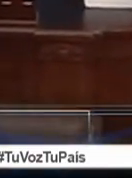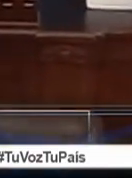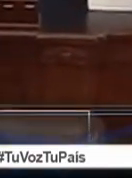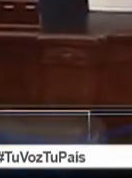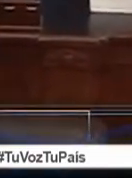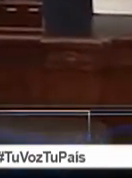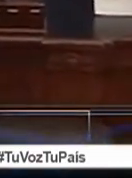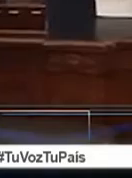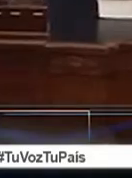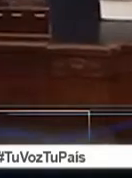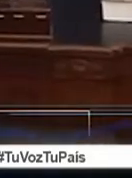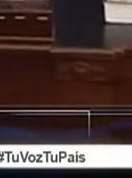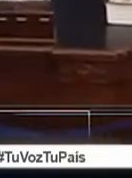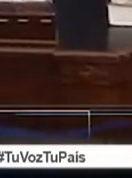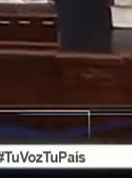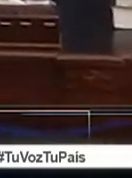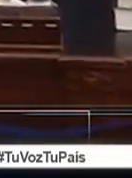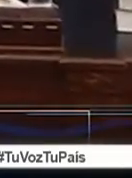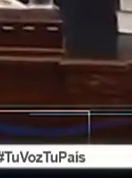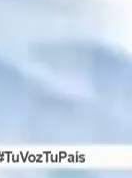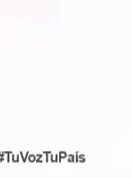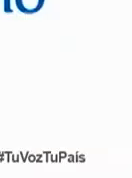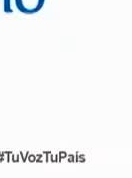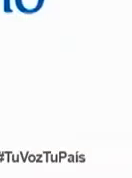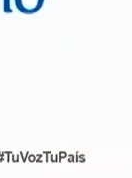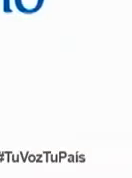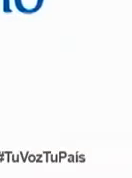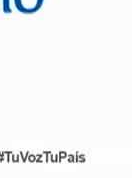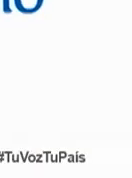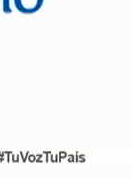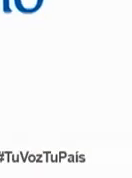sanitaria conocida como obamacare